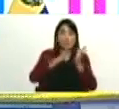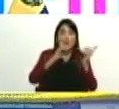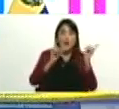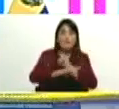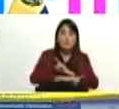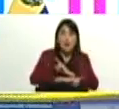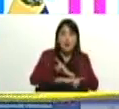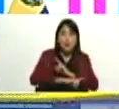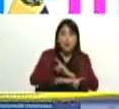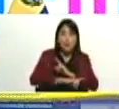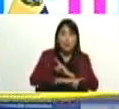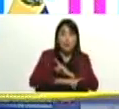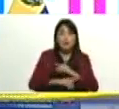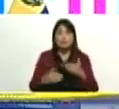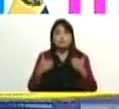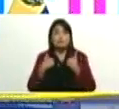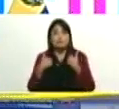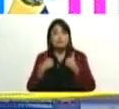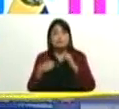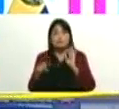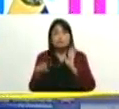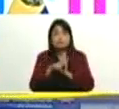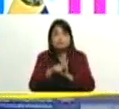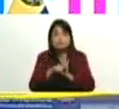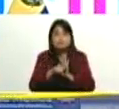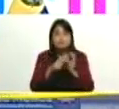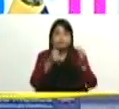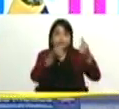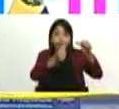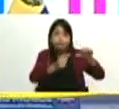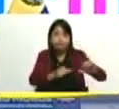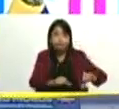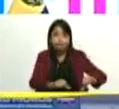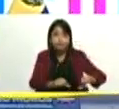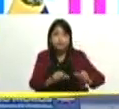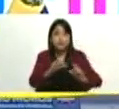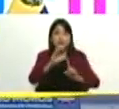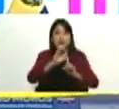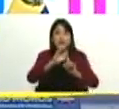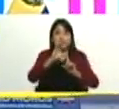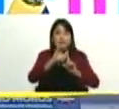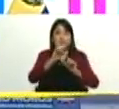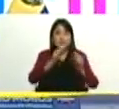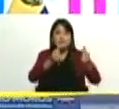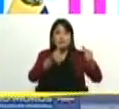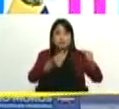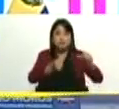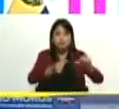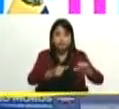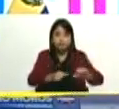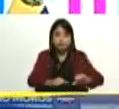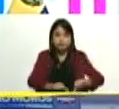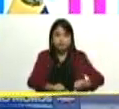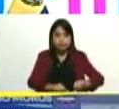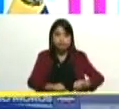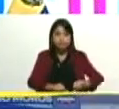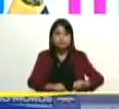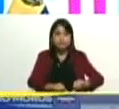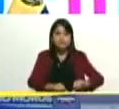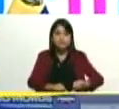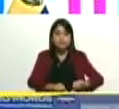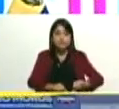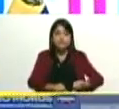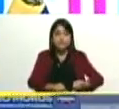Las afectaciones diversas que hay para el clima, las afectaciones diversas que hay para